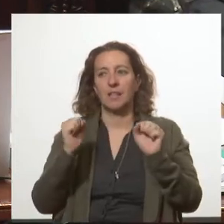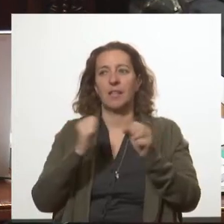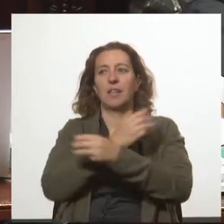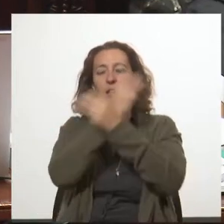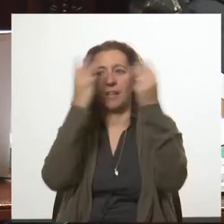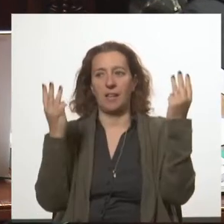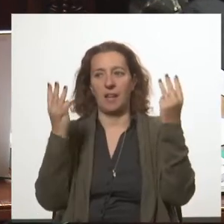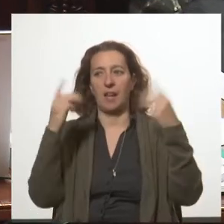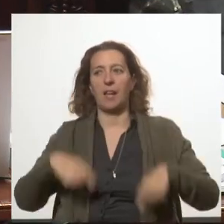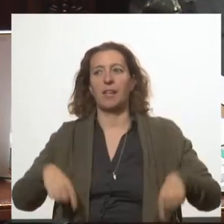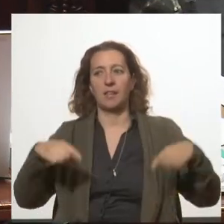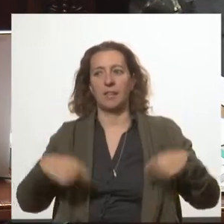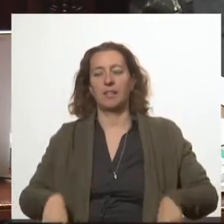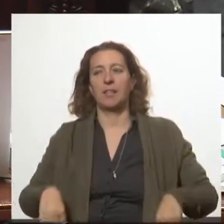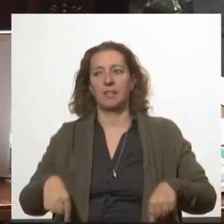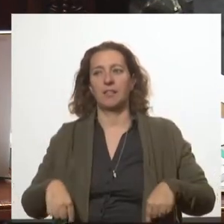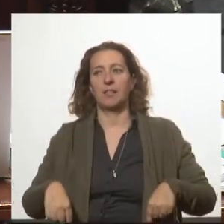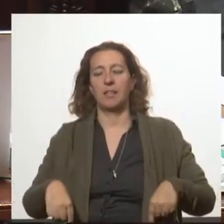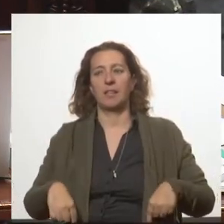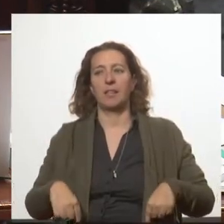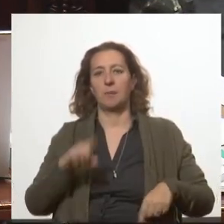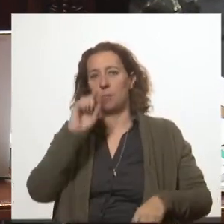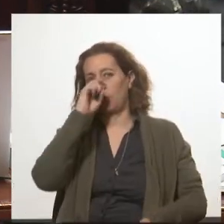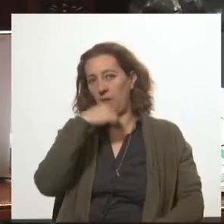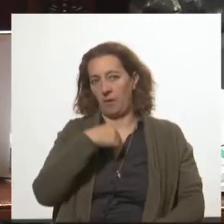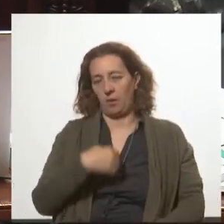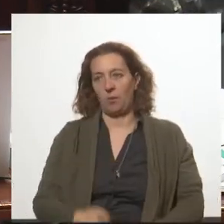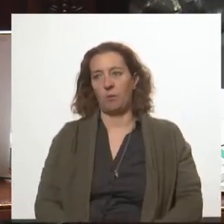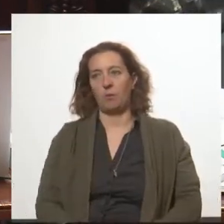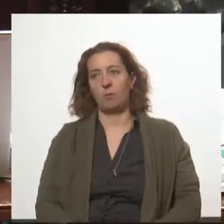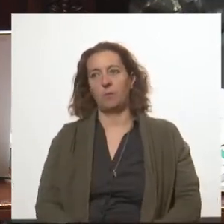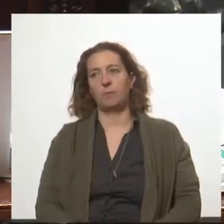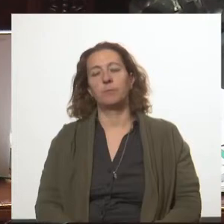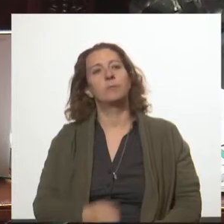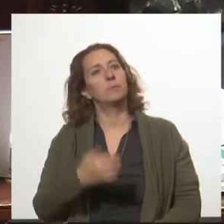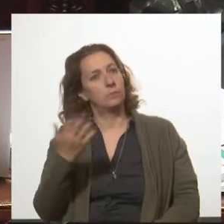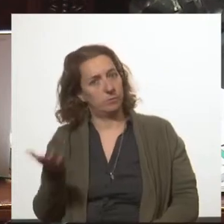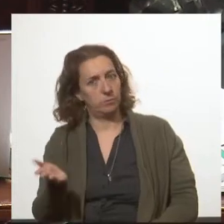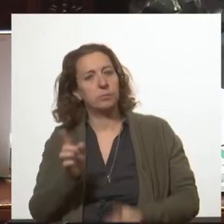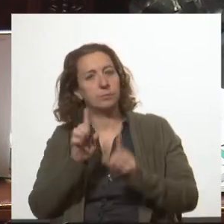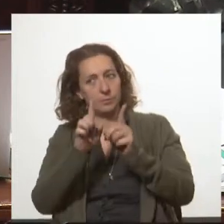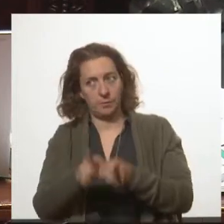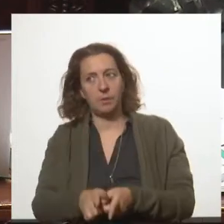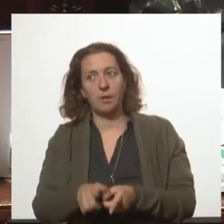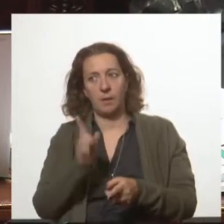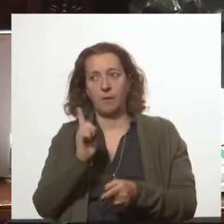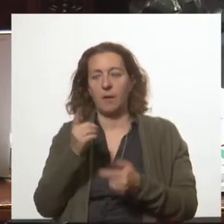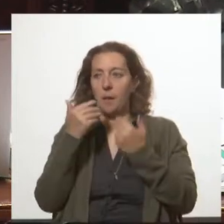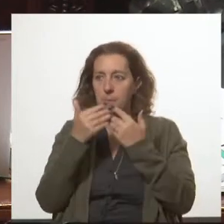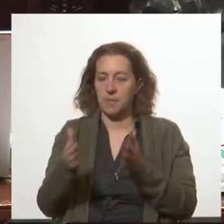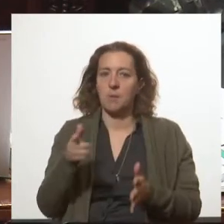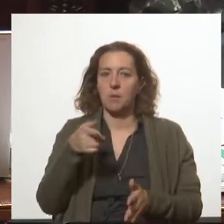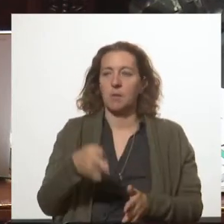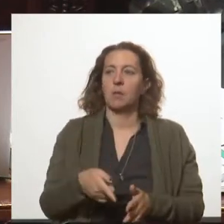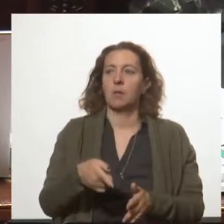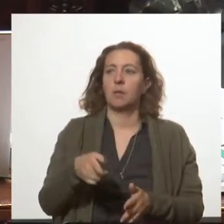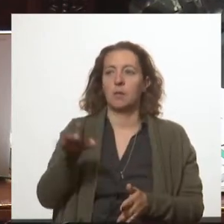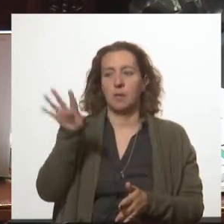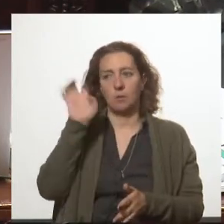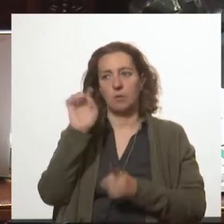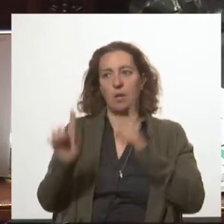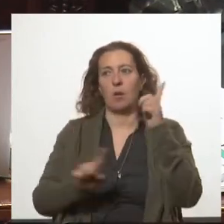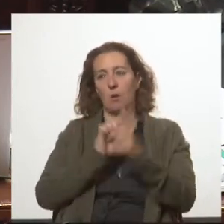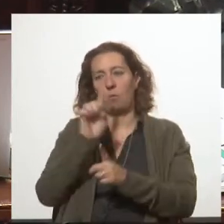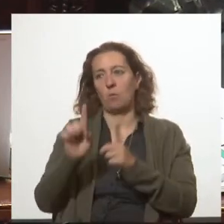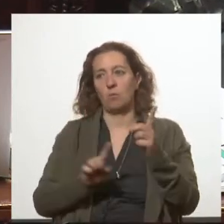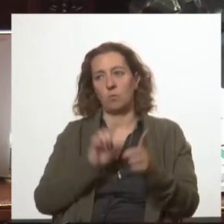municipal de montevideo y dicho sea de paso y debía haber comenzado por aquí porque escuché expresiones de algún senador que